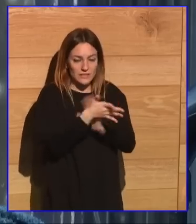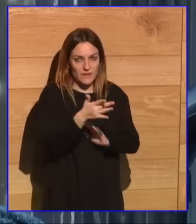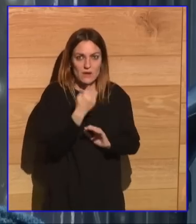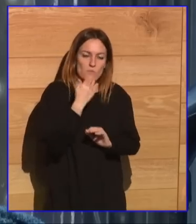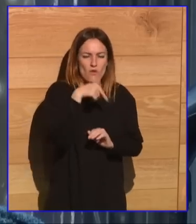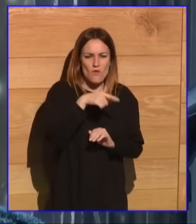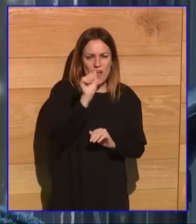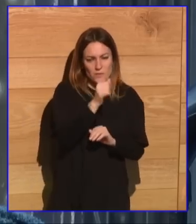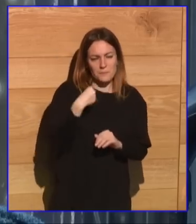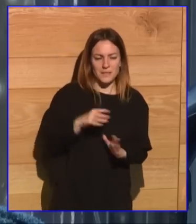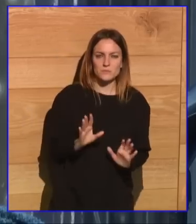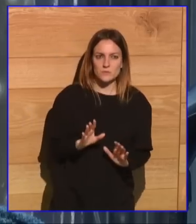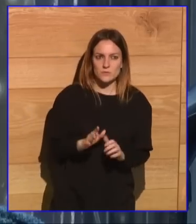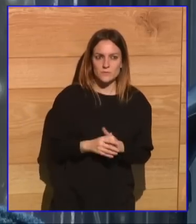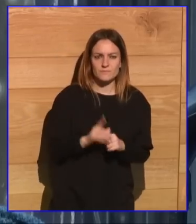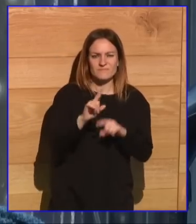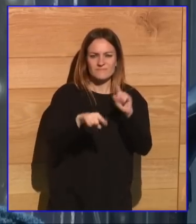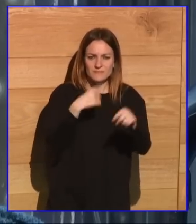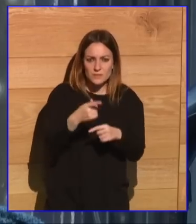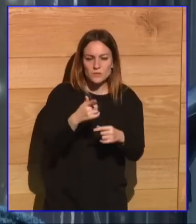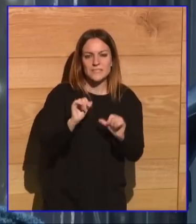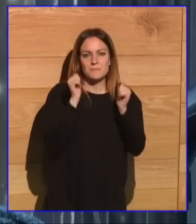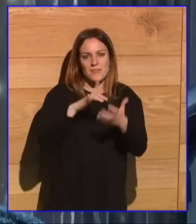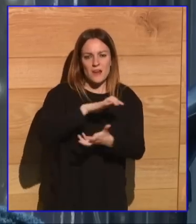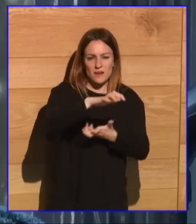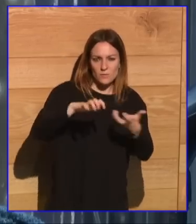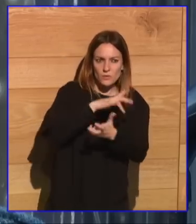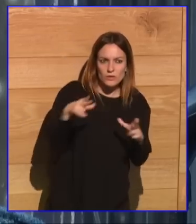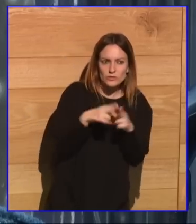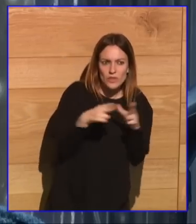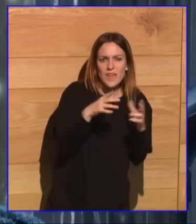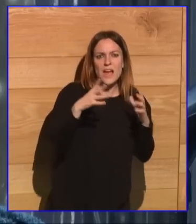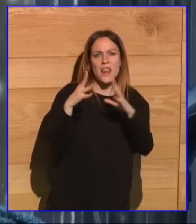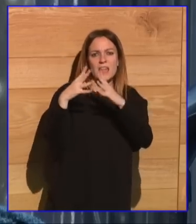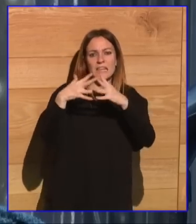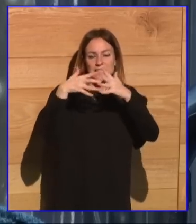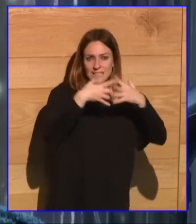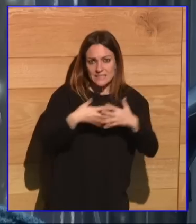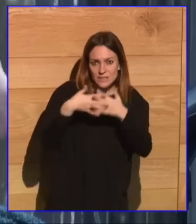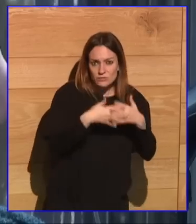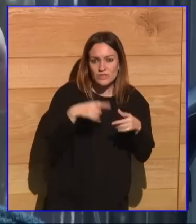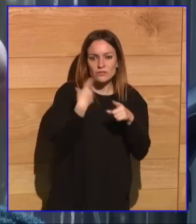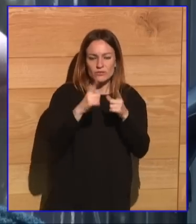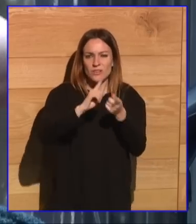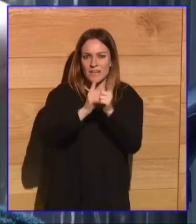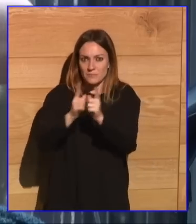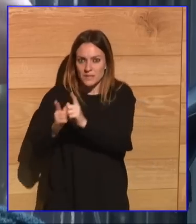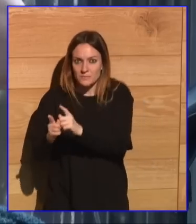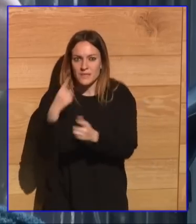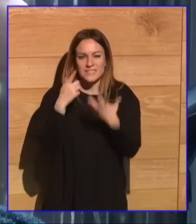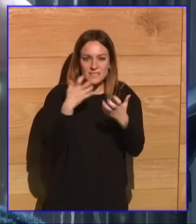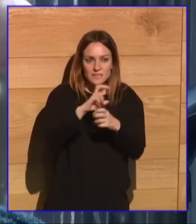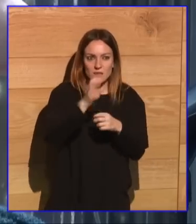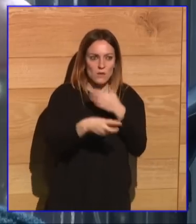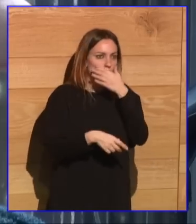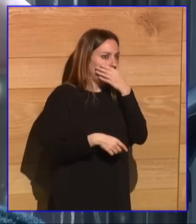de repente empiezan a aparecer las revoluciones sociales, Estados Unidos pega una patada hacia adelante en muchísimas cosas, estéticas,